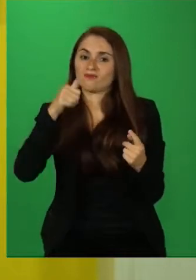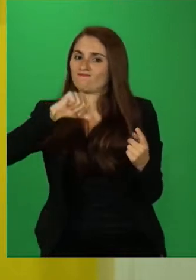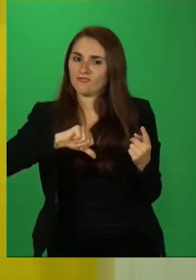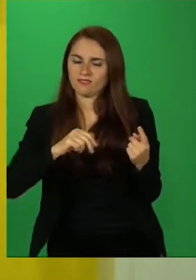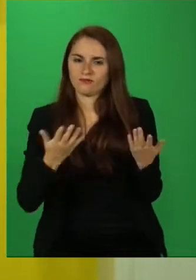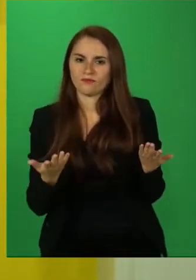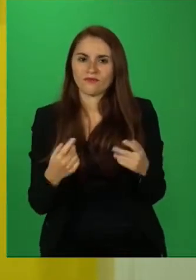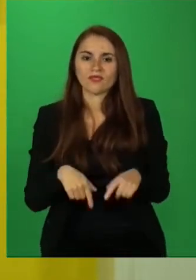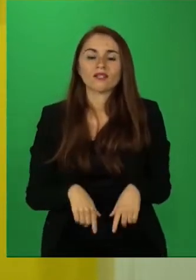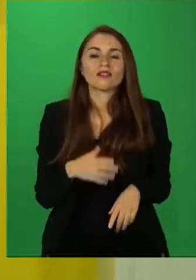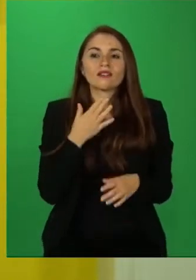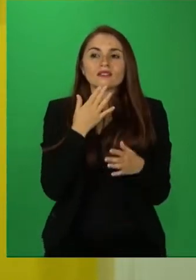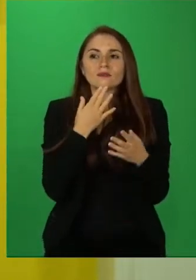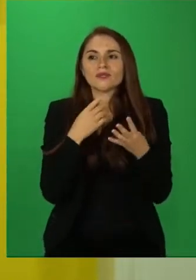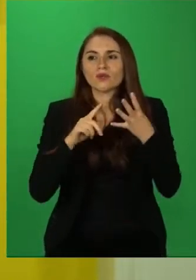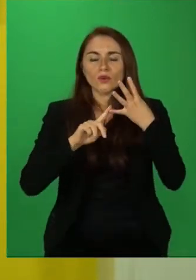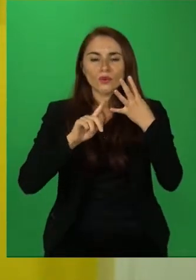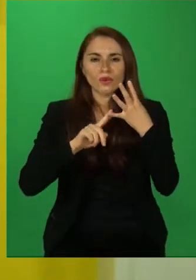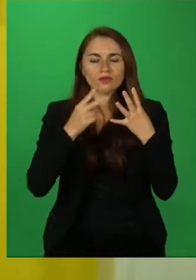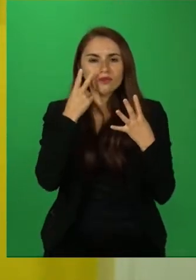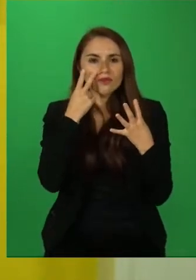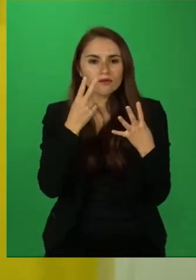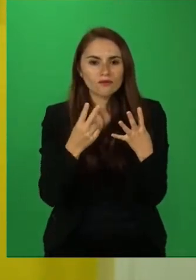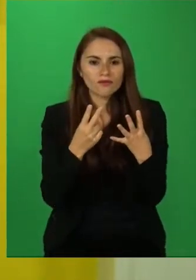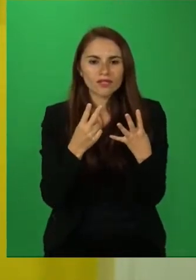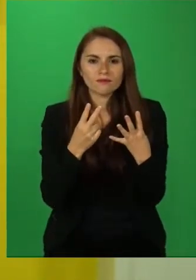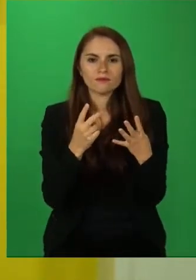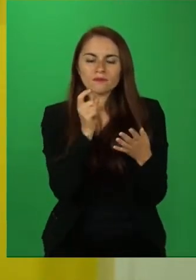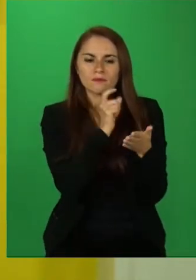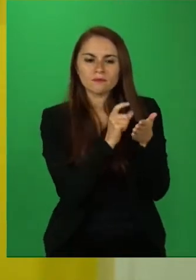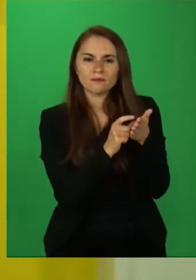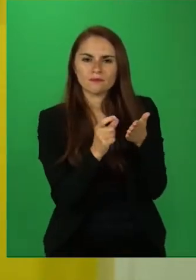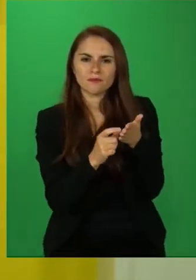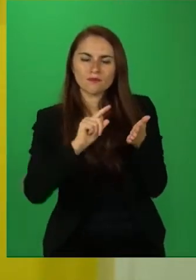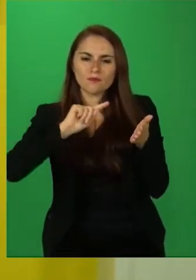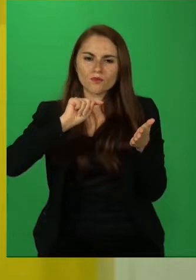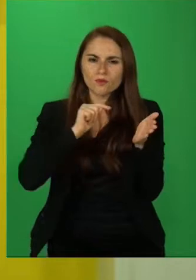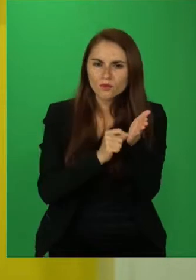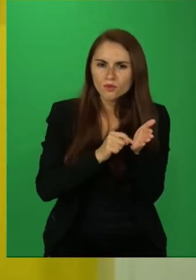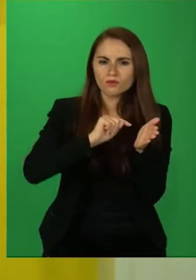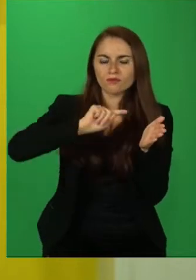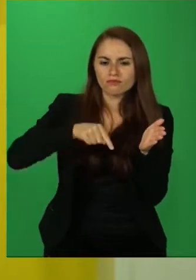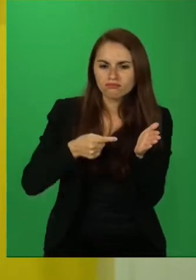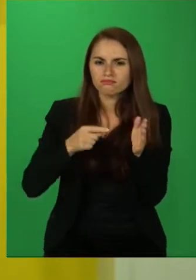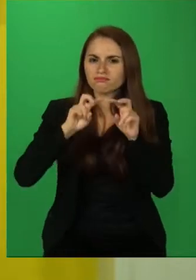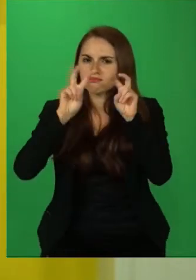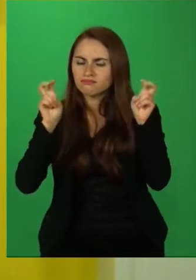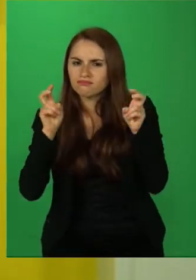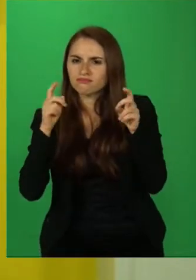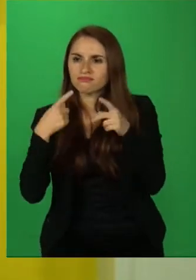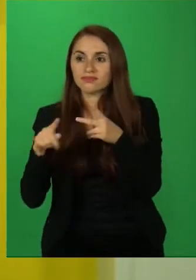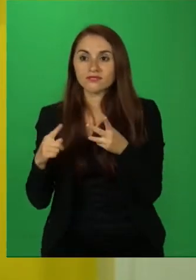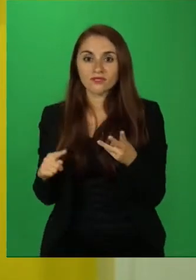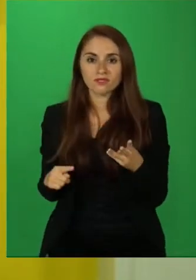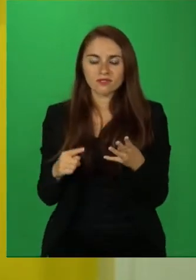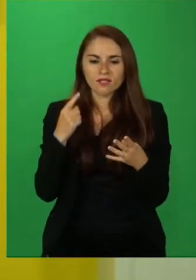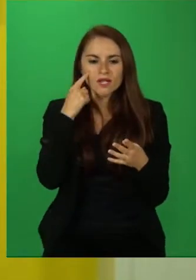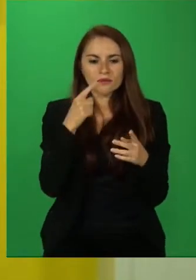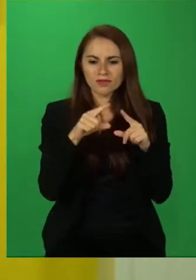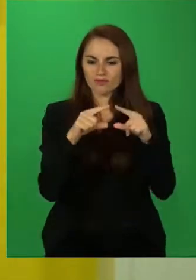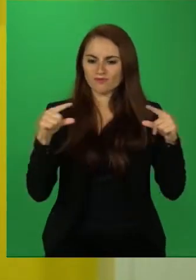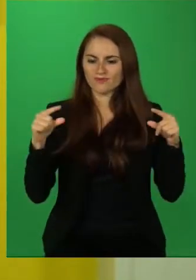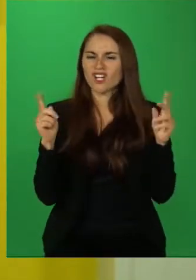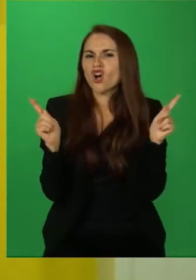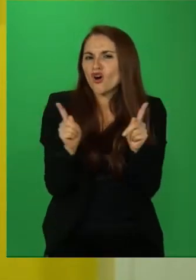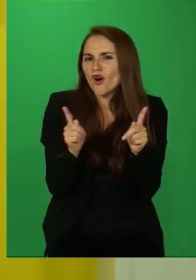recuerda, fijarte en los aspectos formales, acá no aplica, porque como se trata de un extracto, no nos dice